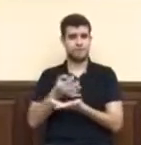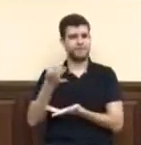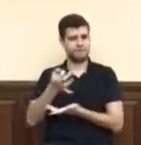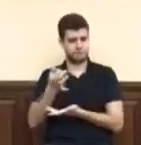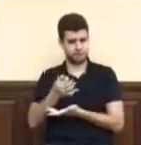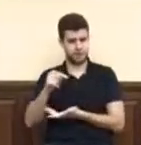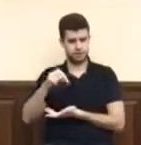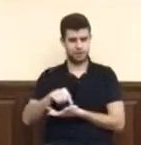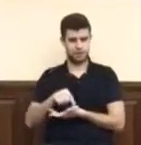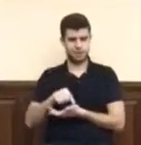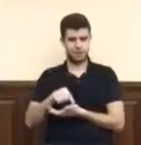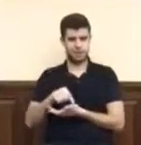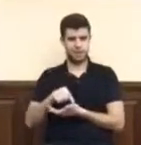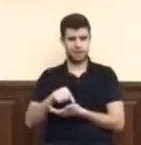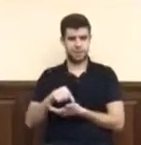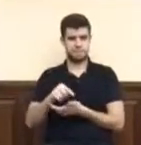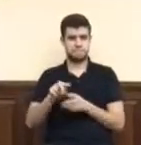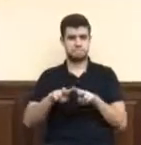pleno